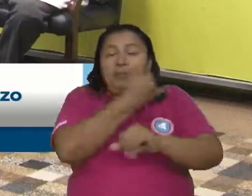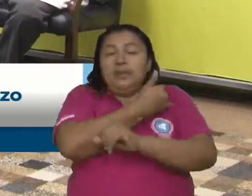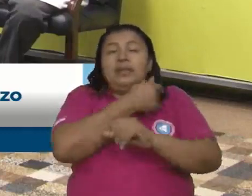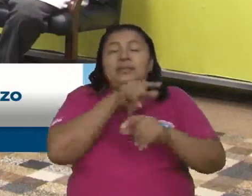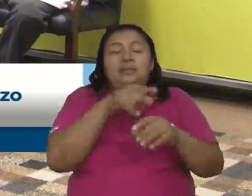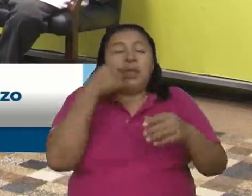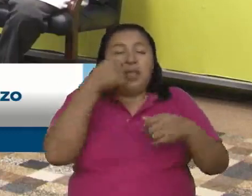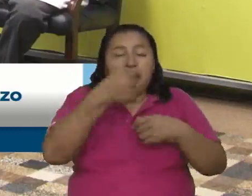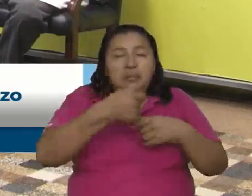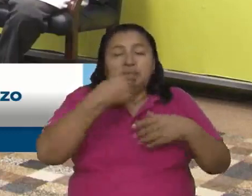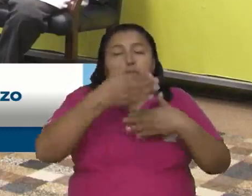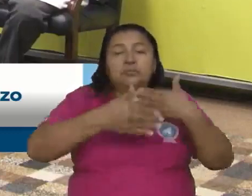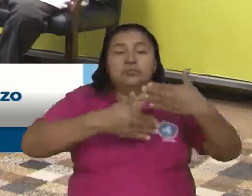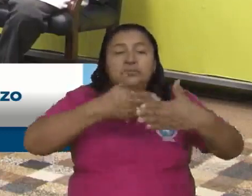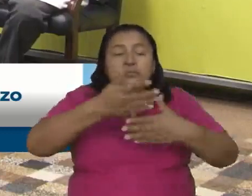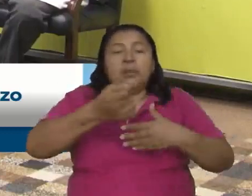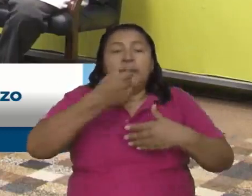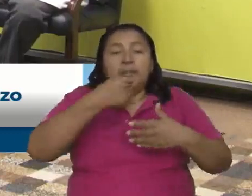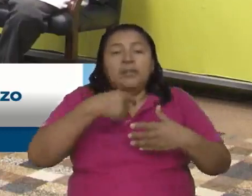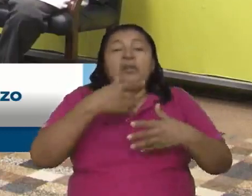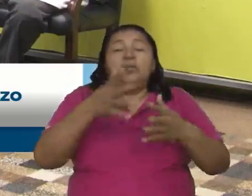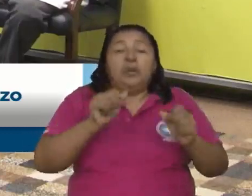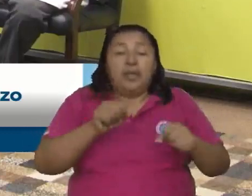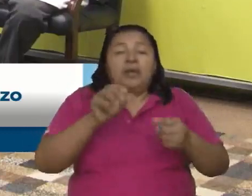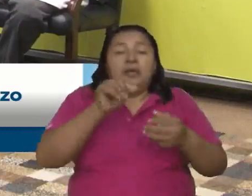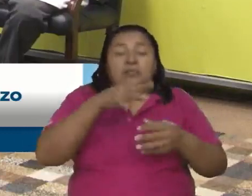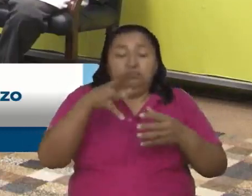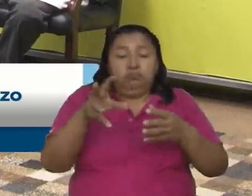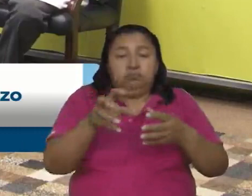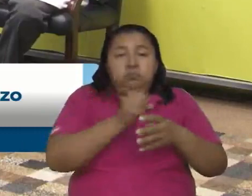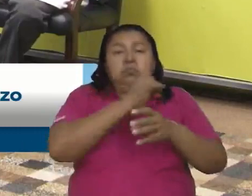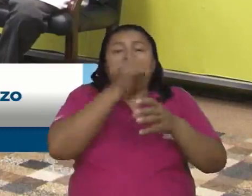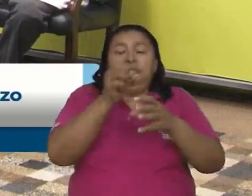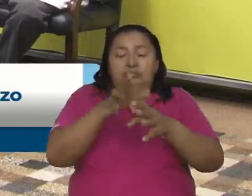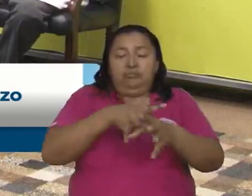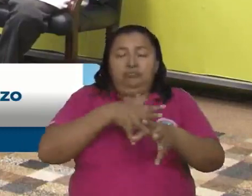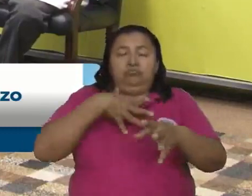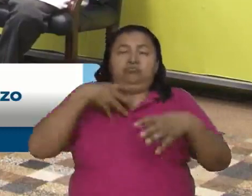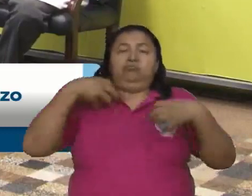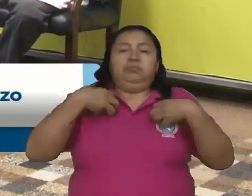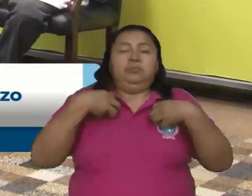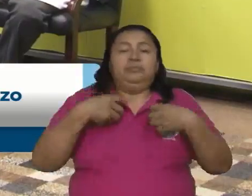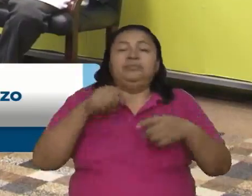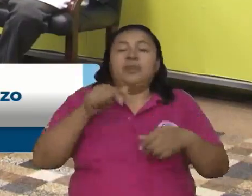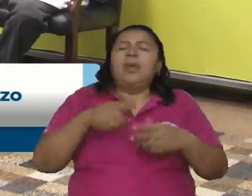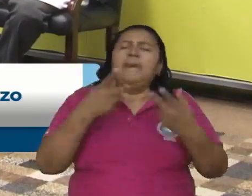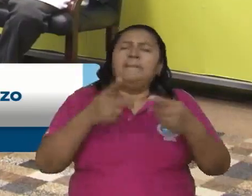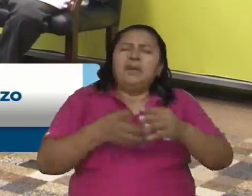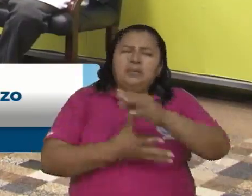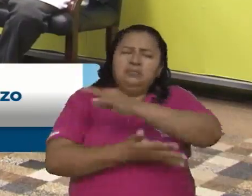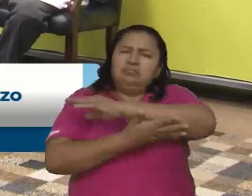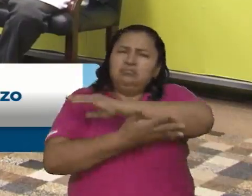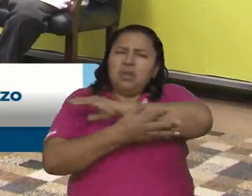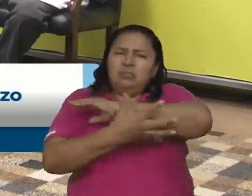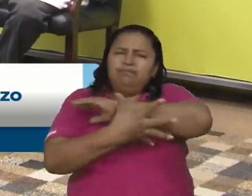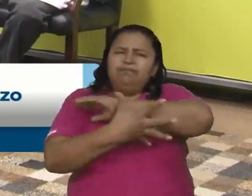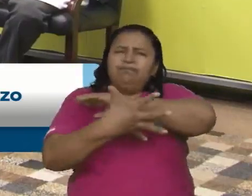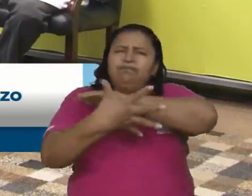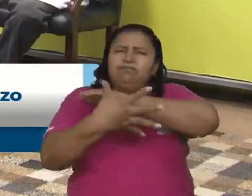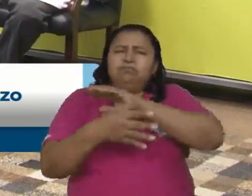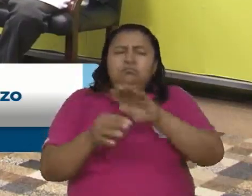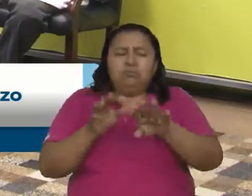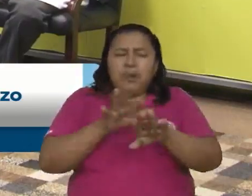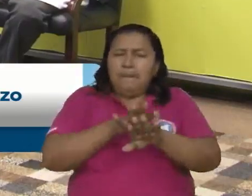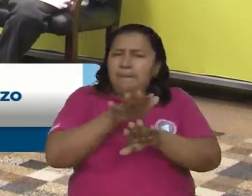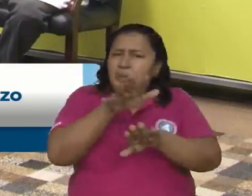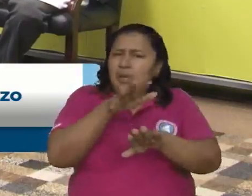va a evolucionar, si no la tratas, a una embolia pulmonar que es la que la lleva a la muerte. Claro. Ahora, pero la inflamación de las piernas, de los pies,